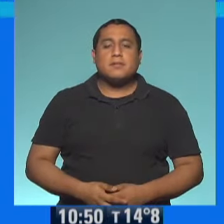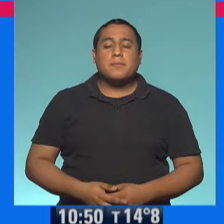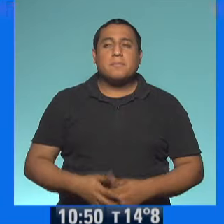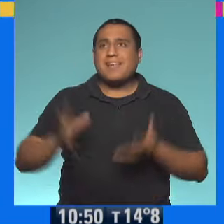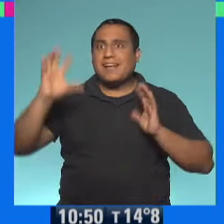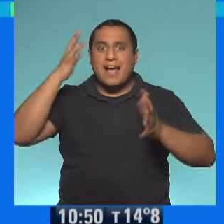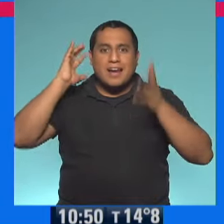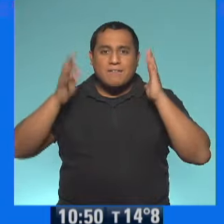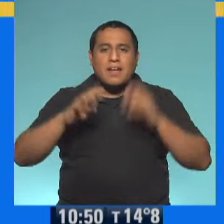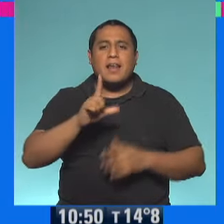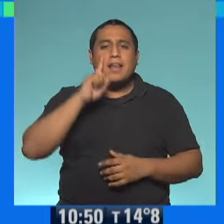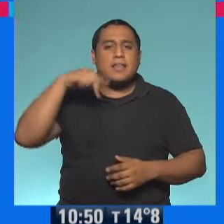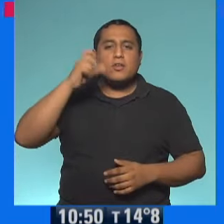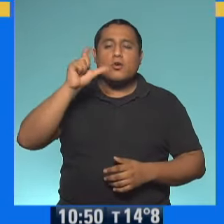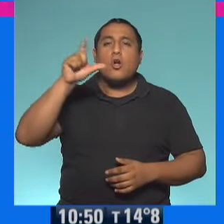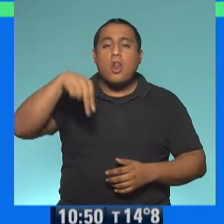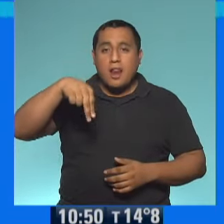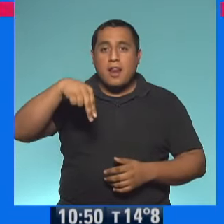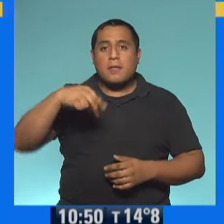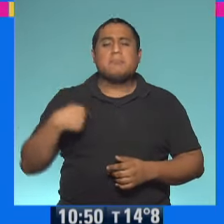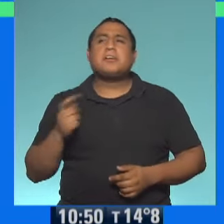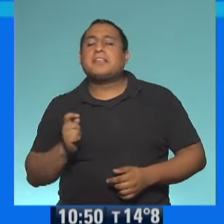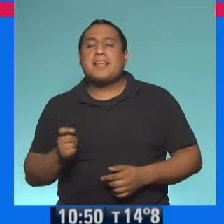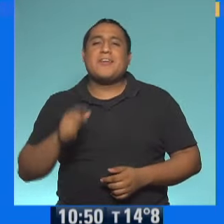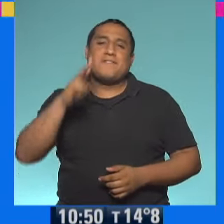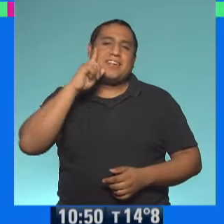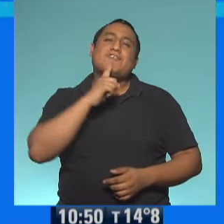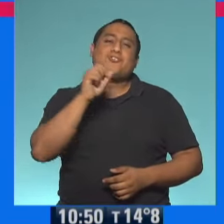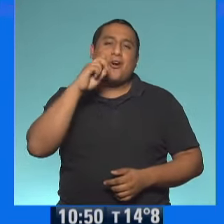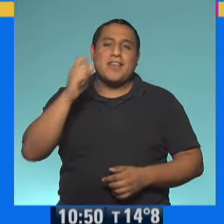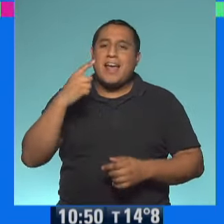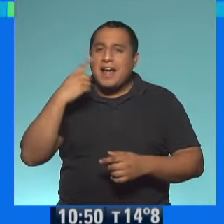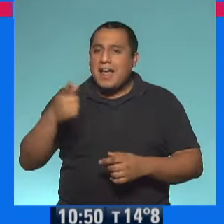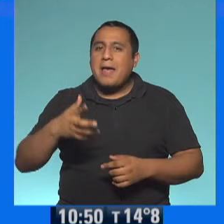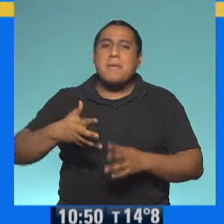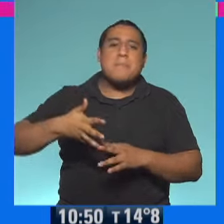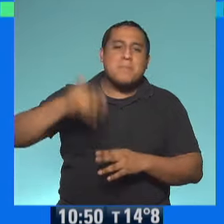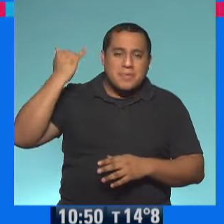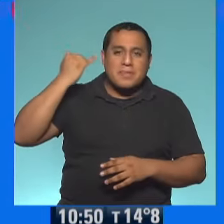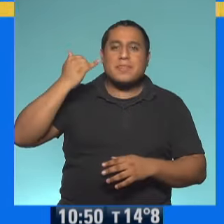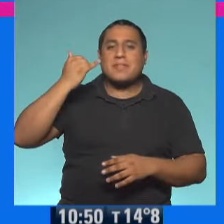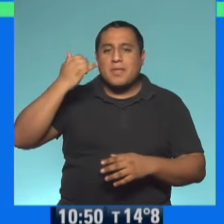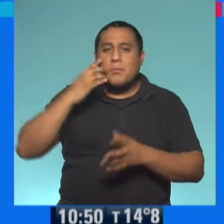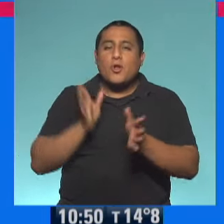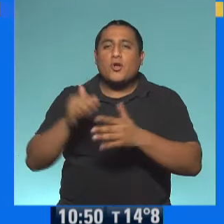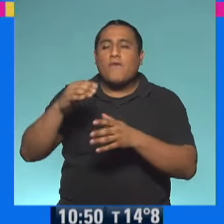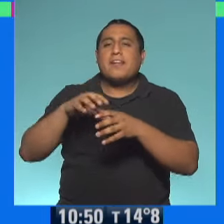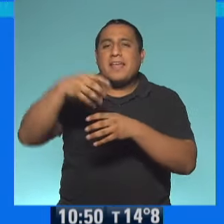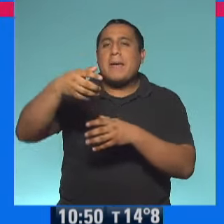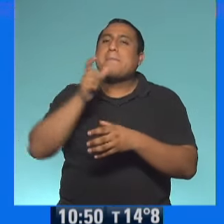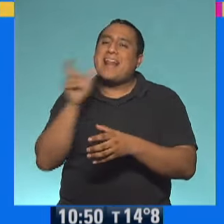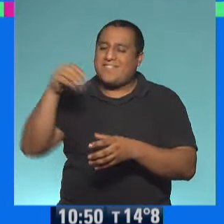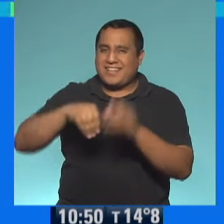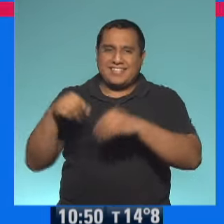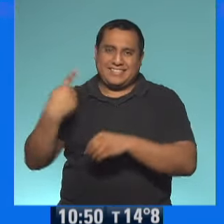Carnaval de ¿quién Lincoln. ¿Quién soy? Victoria. Es Victoria, la reconocí por el cofre. La reconocimos por el cofre de palabras, claro que